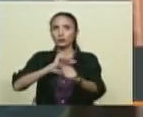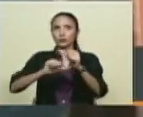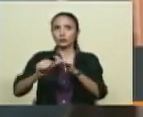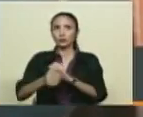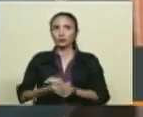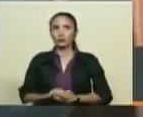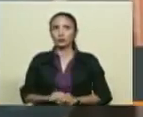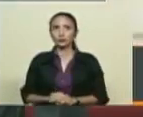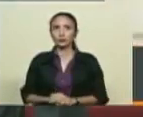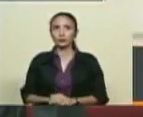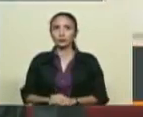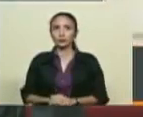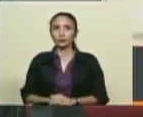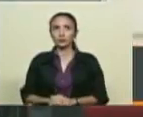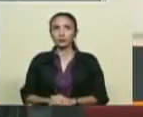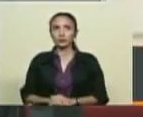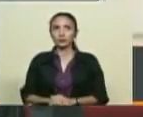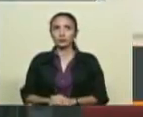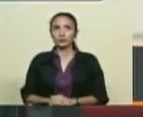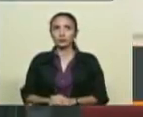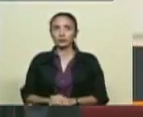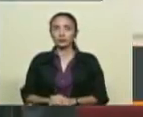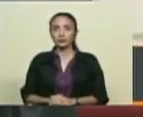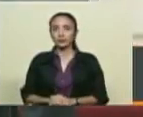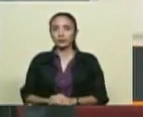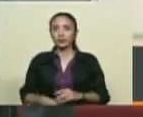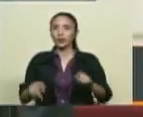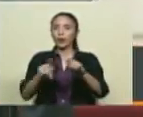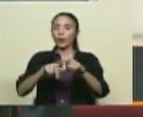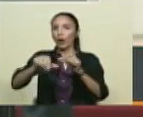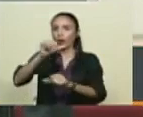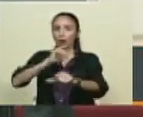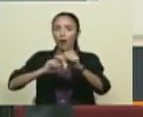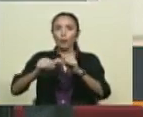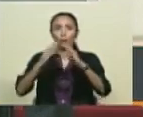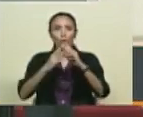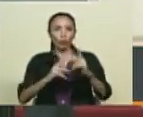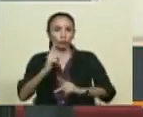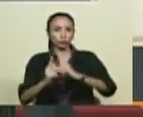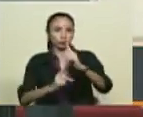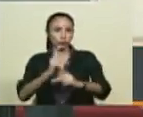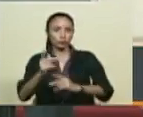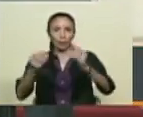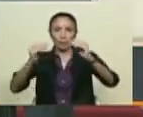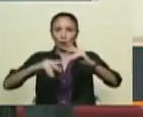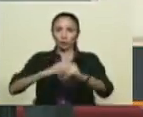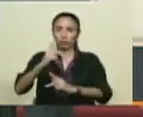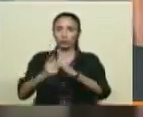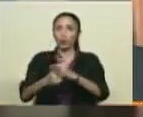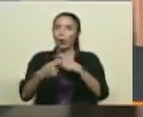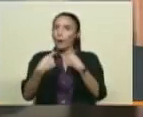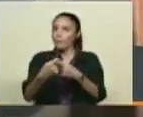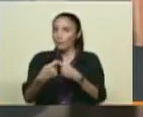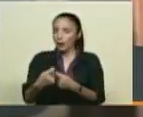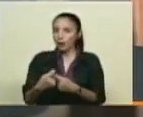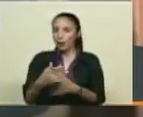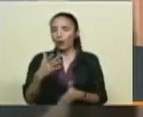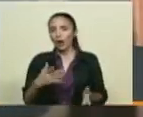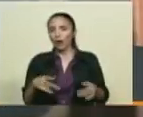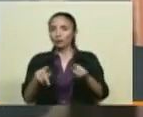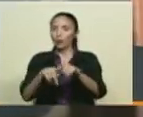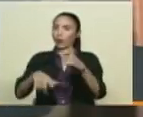Win to win, se dice, ¿verdad? Es ganar, ganar. Ganamos los productores con un precio para reponer inversiones.